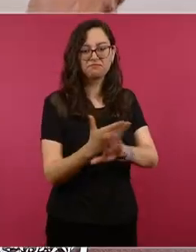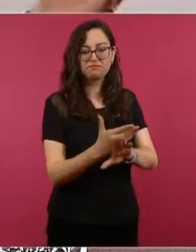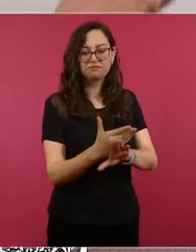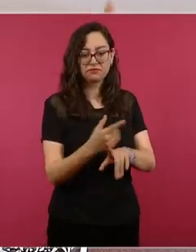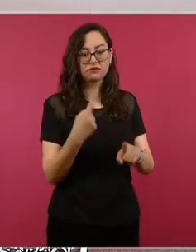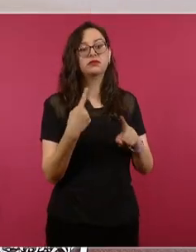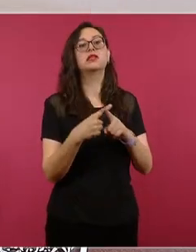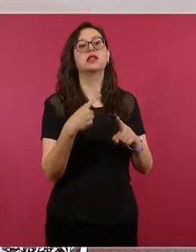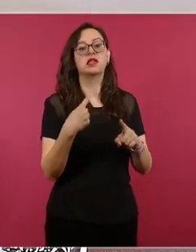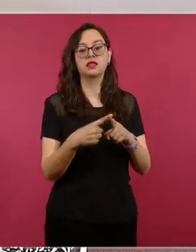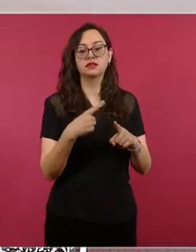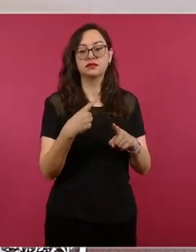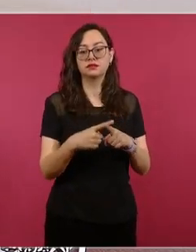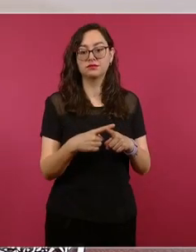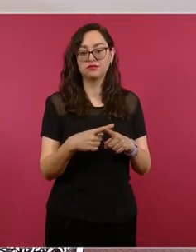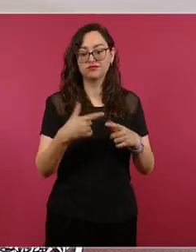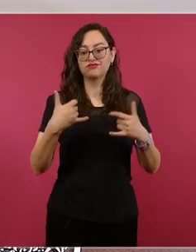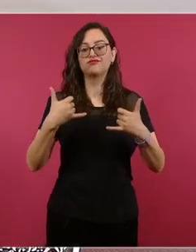De los jóvenes,